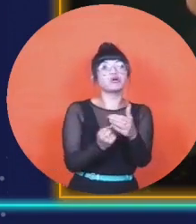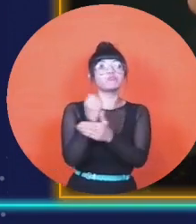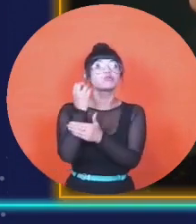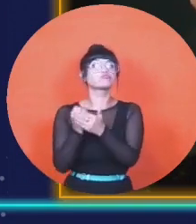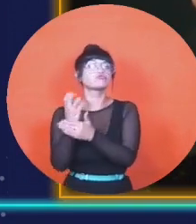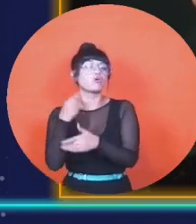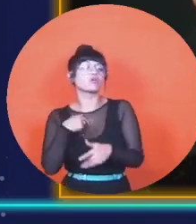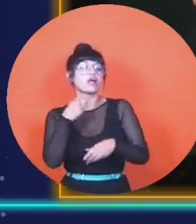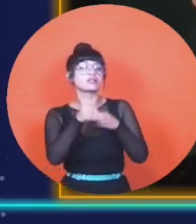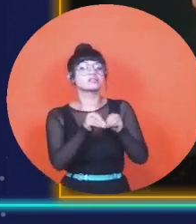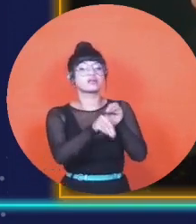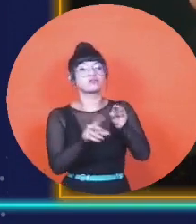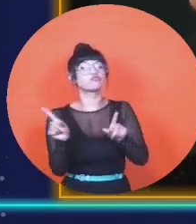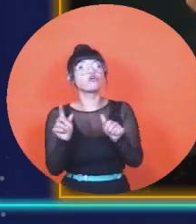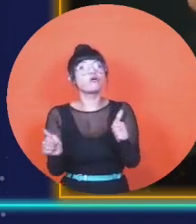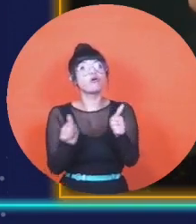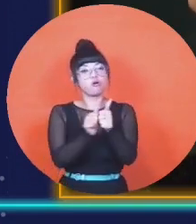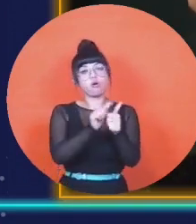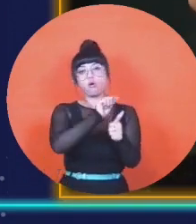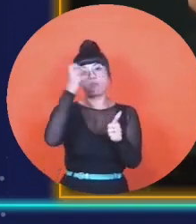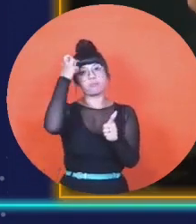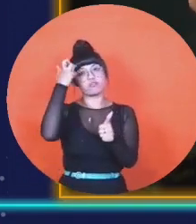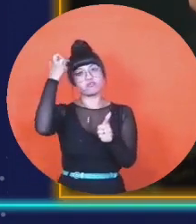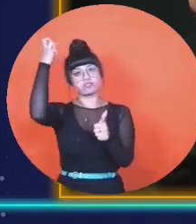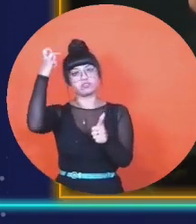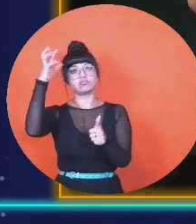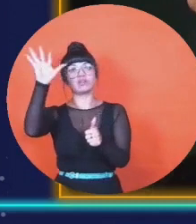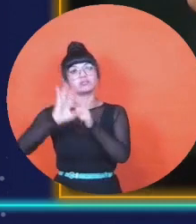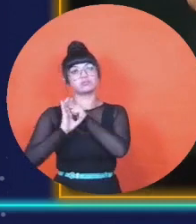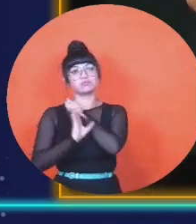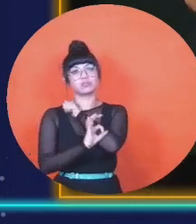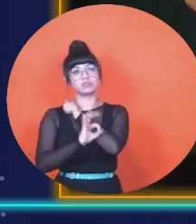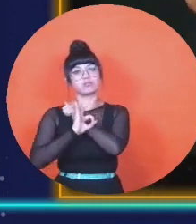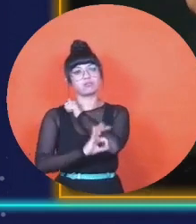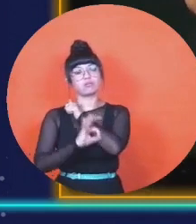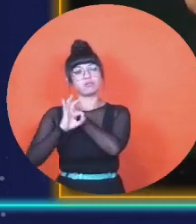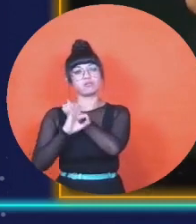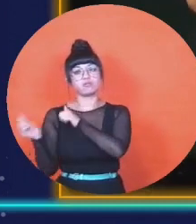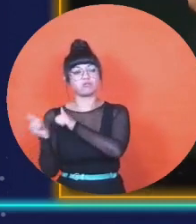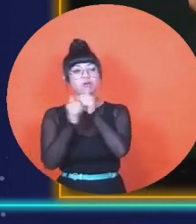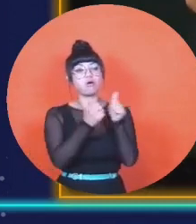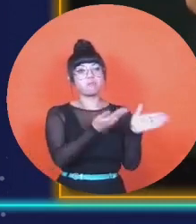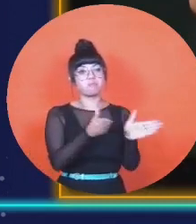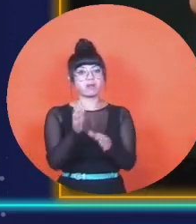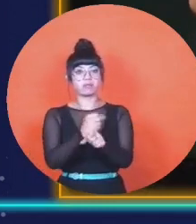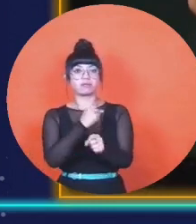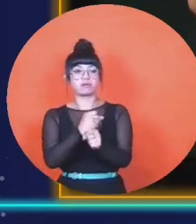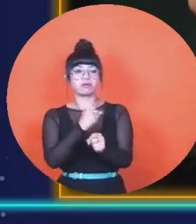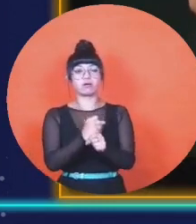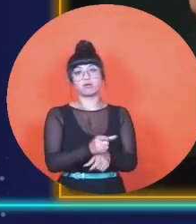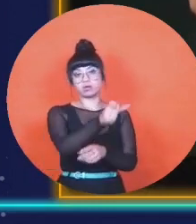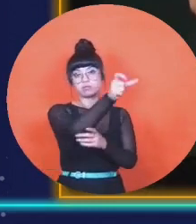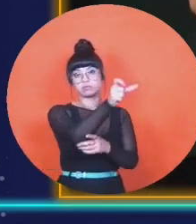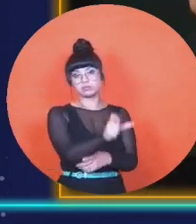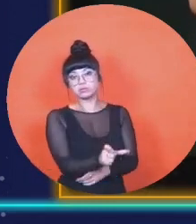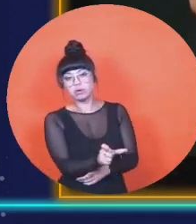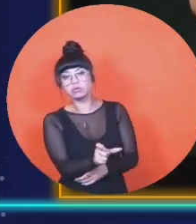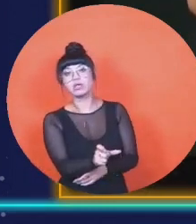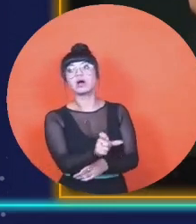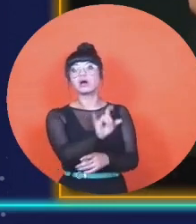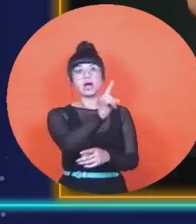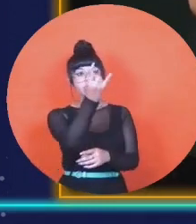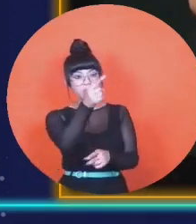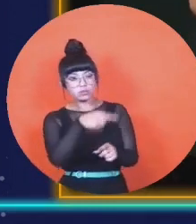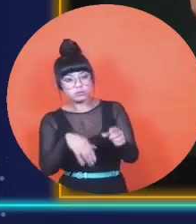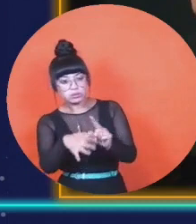desde lo que hay que hacer, sino que lo hace también un profesional de la salud mental que hace un plan de trabajo con la persona que está, digamos,